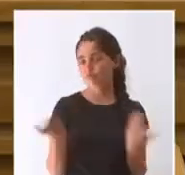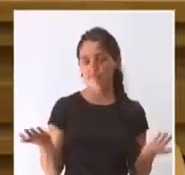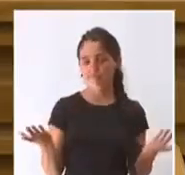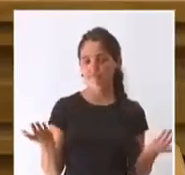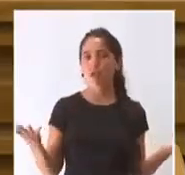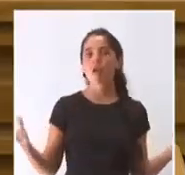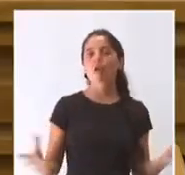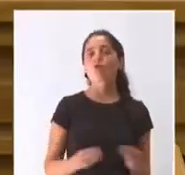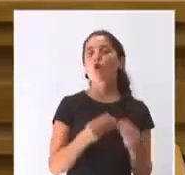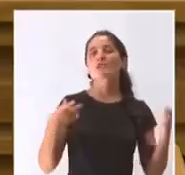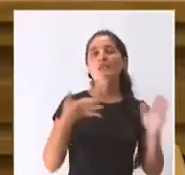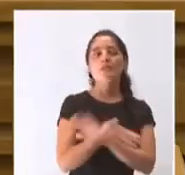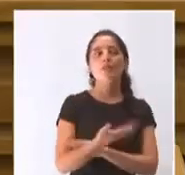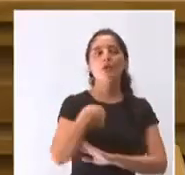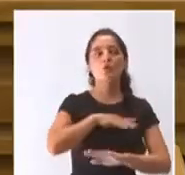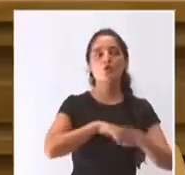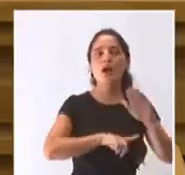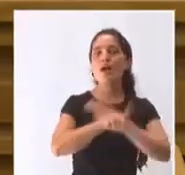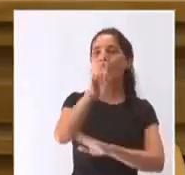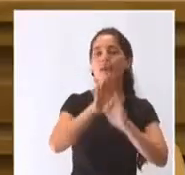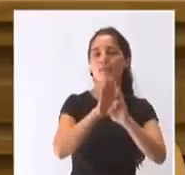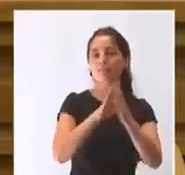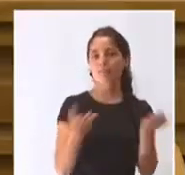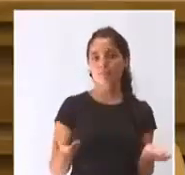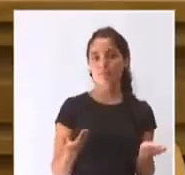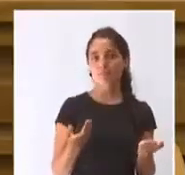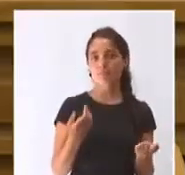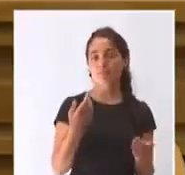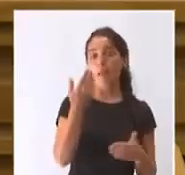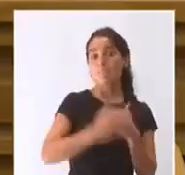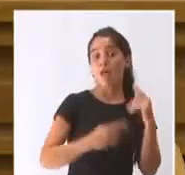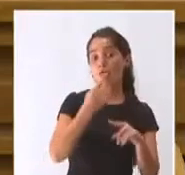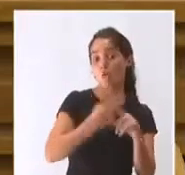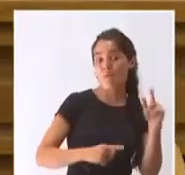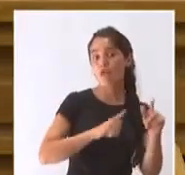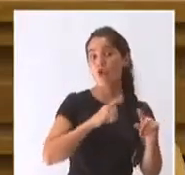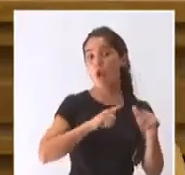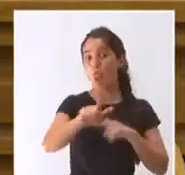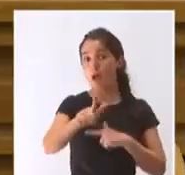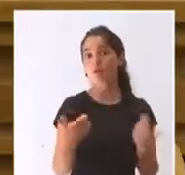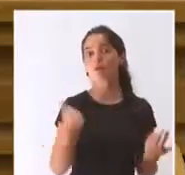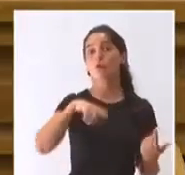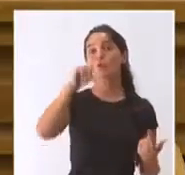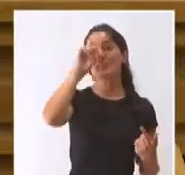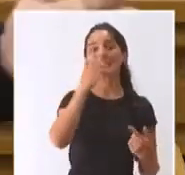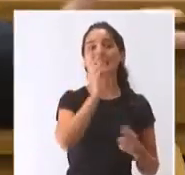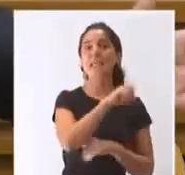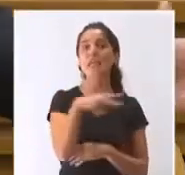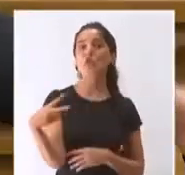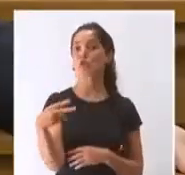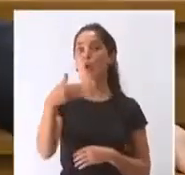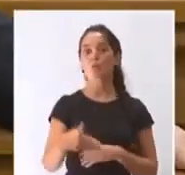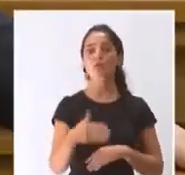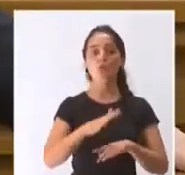en una línea que es de medio de largo plazo que no sé si tendrá un rendimiento inmediato en términos político electorales ni me